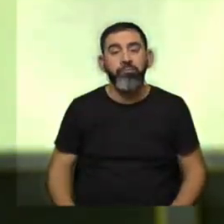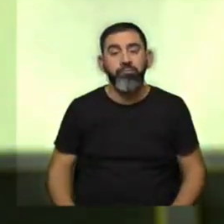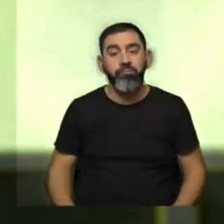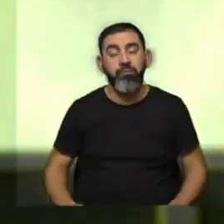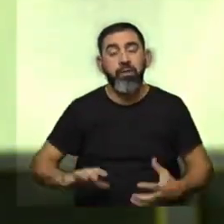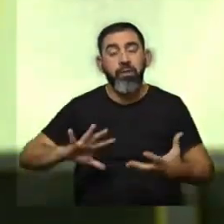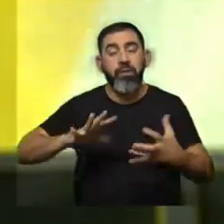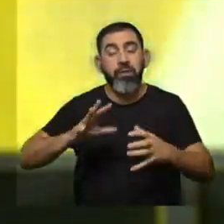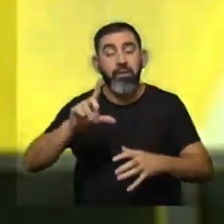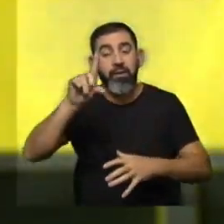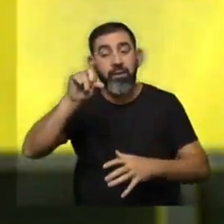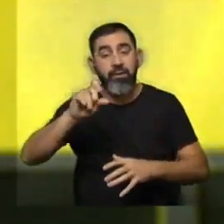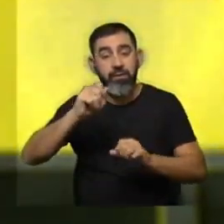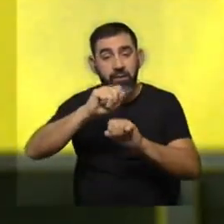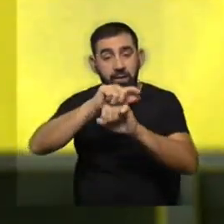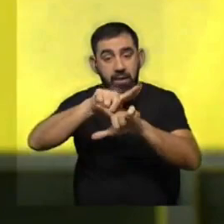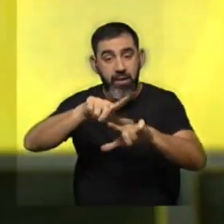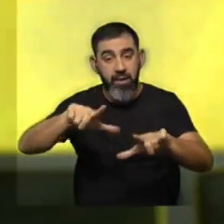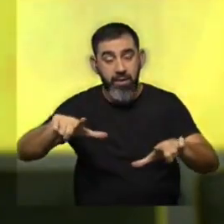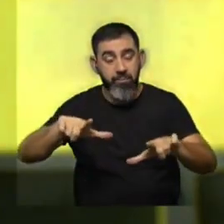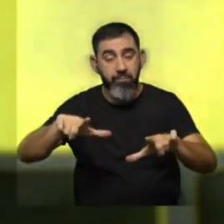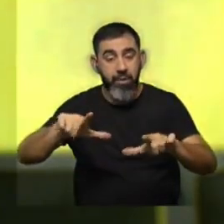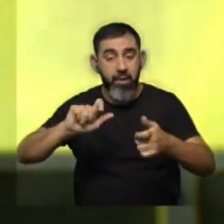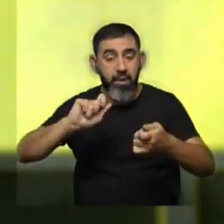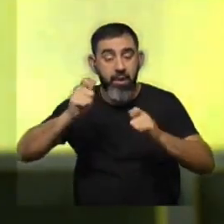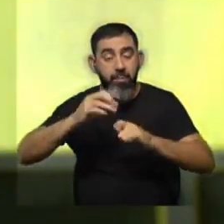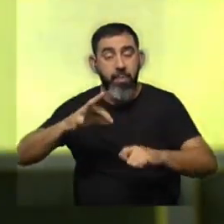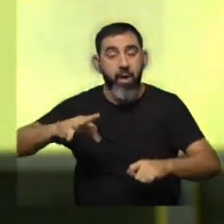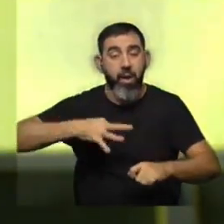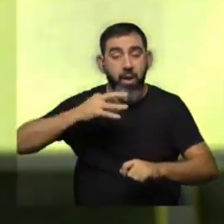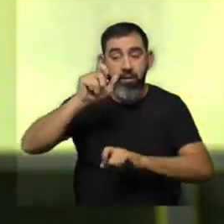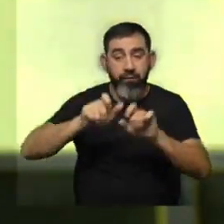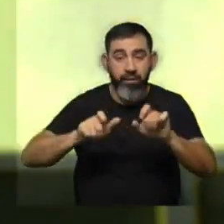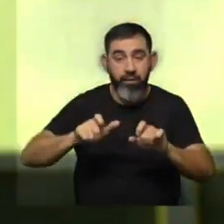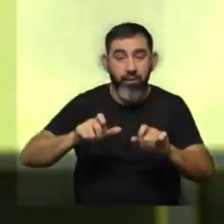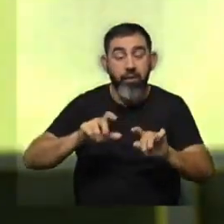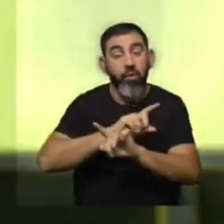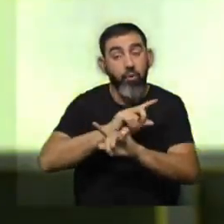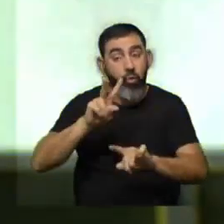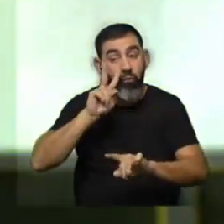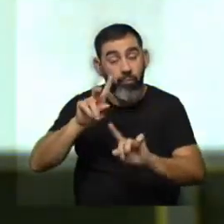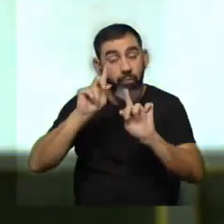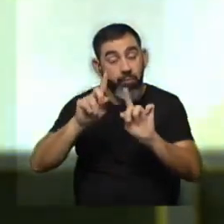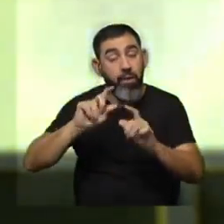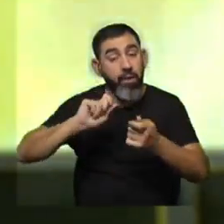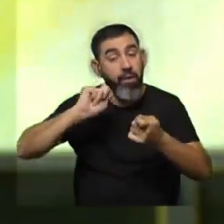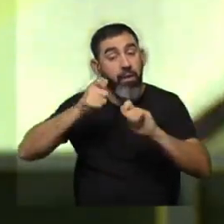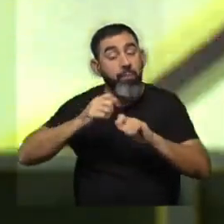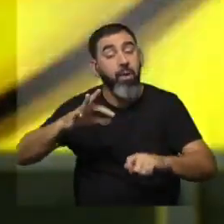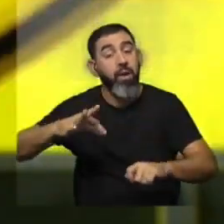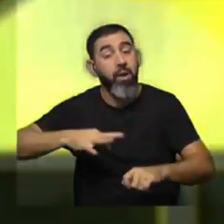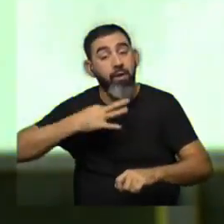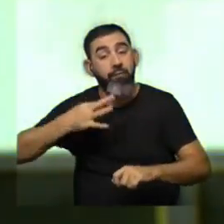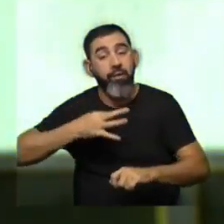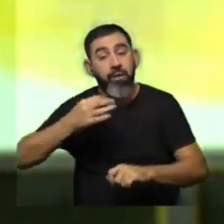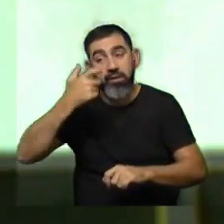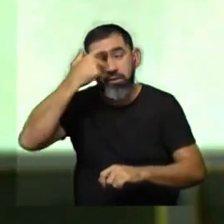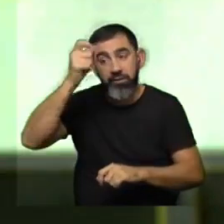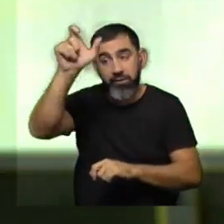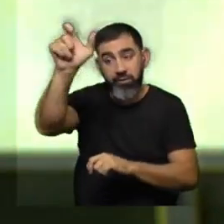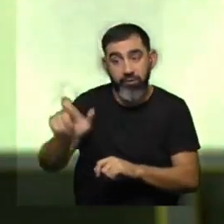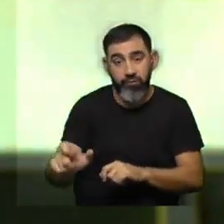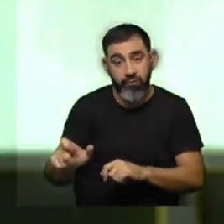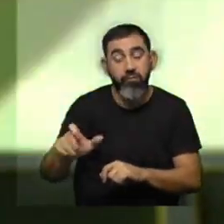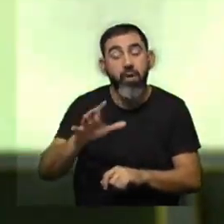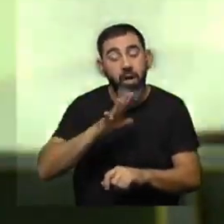crisis del agua potable influyó en la vida cotidiana, seguramente no vimos que también influyó en la vida cotidiana de los científicos. Tiene